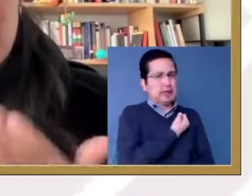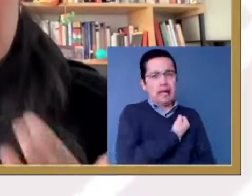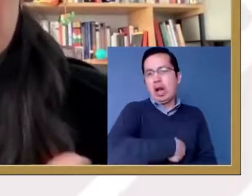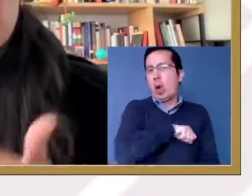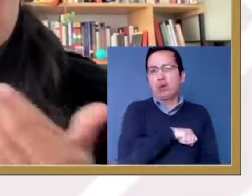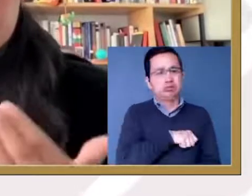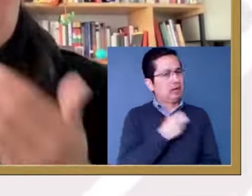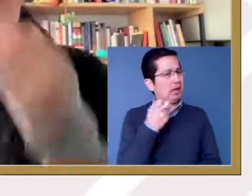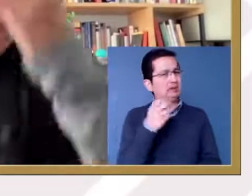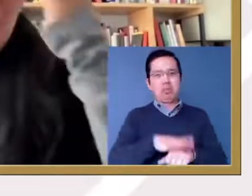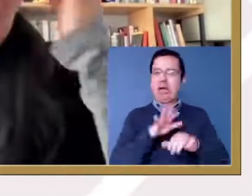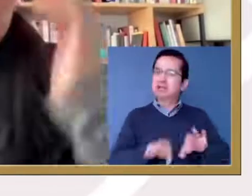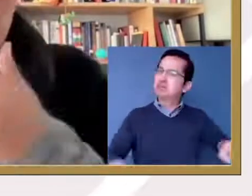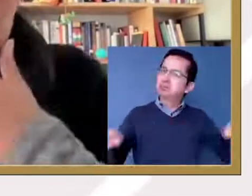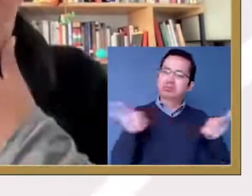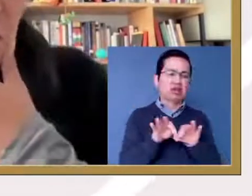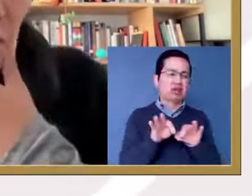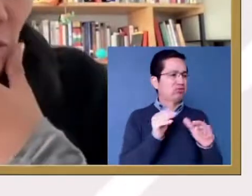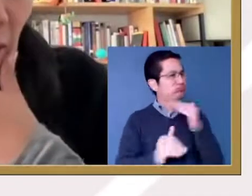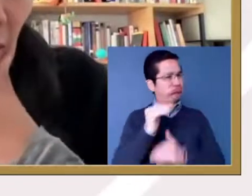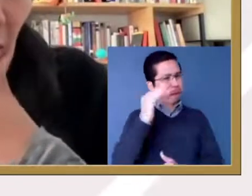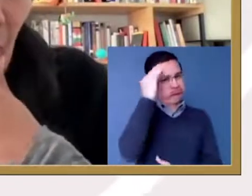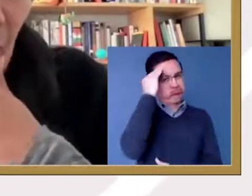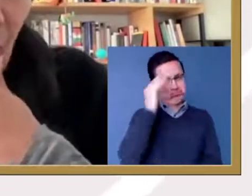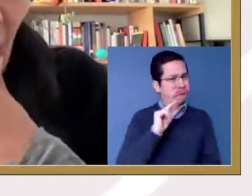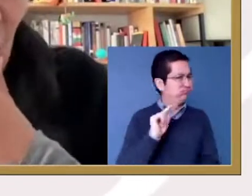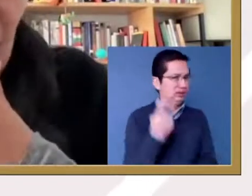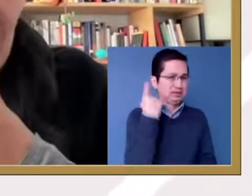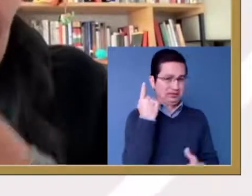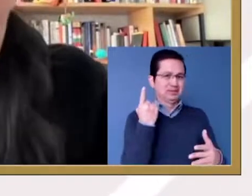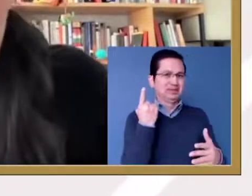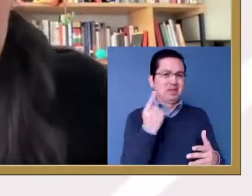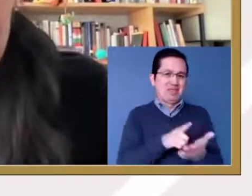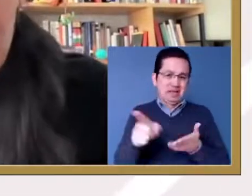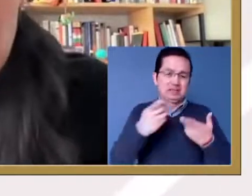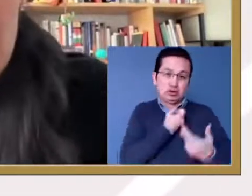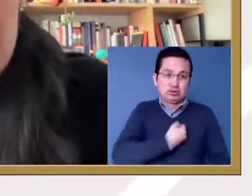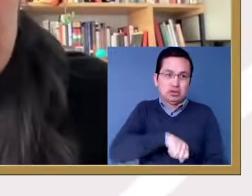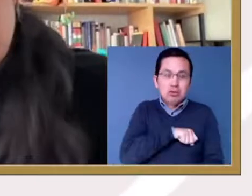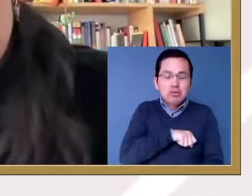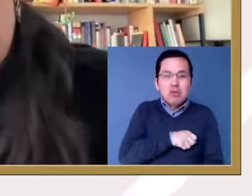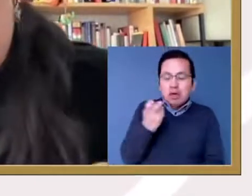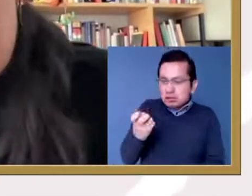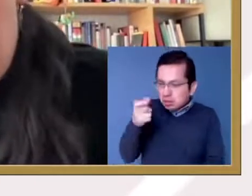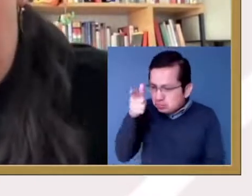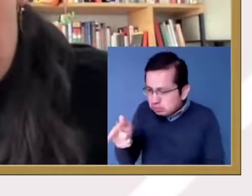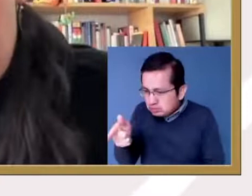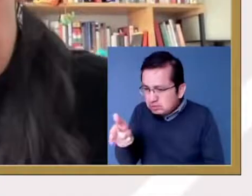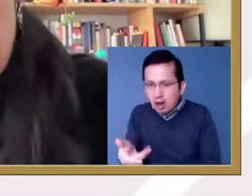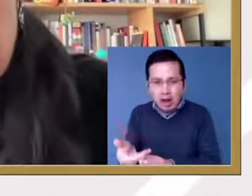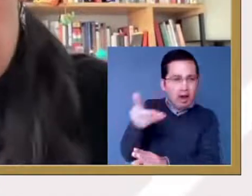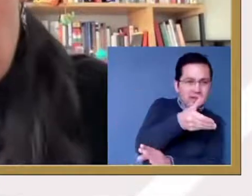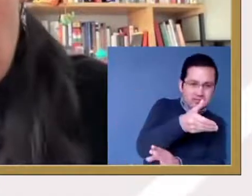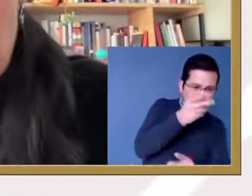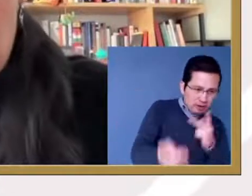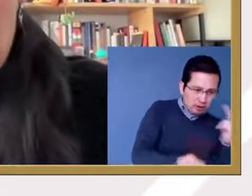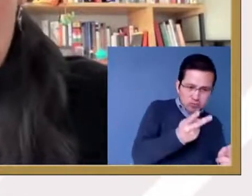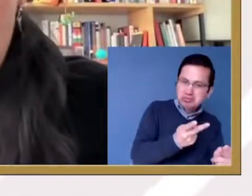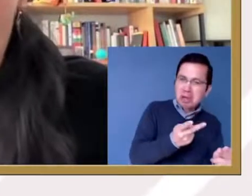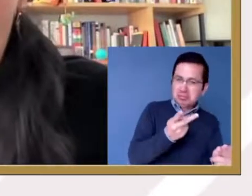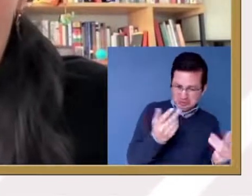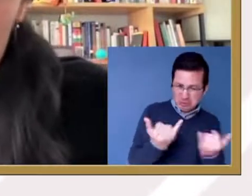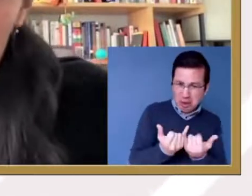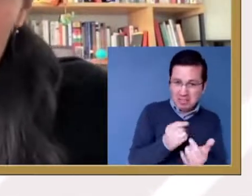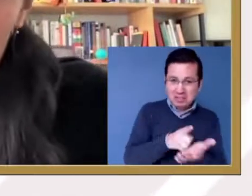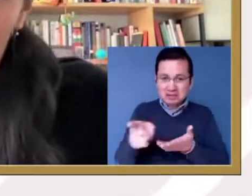en esta versión versus otros derechos mencionados en las versiones anteriores, que claramente se relaciona con el contexto